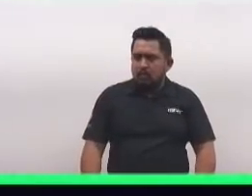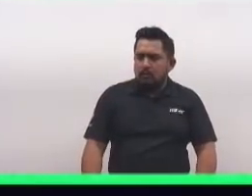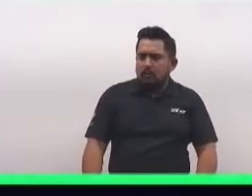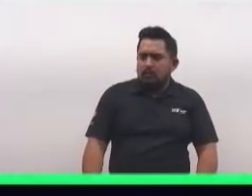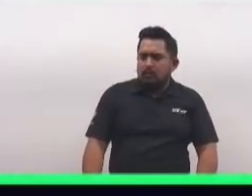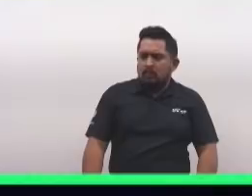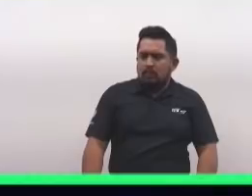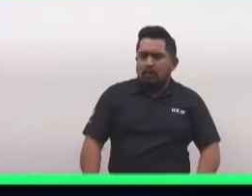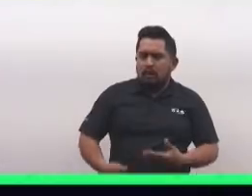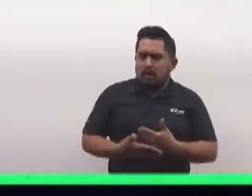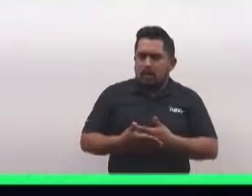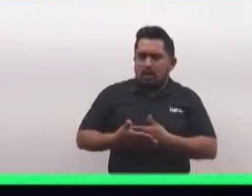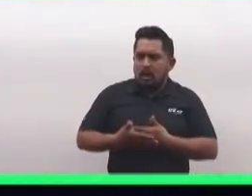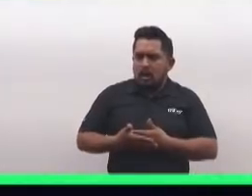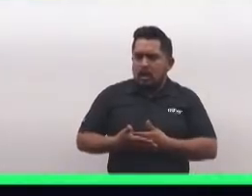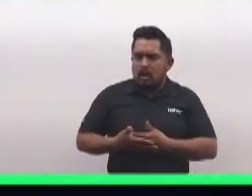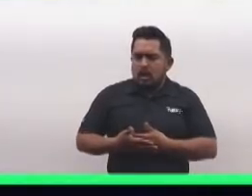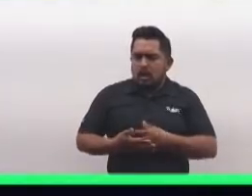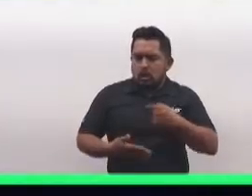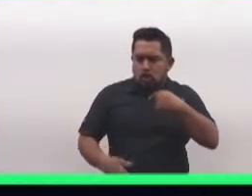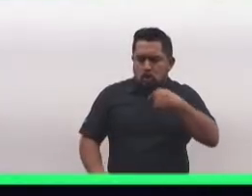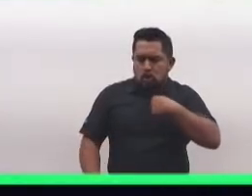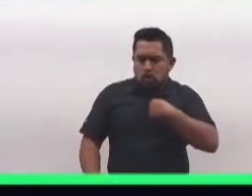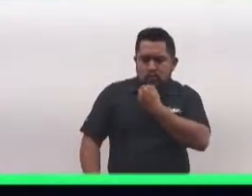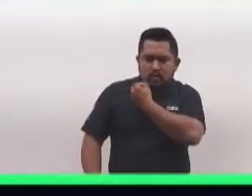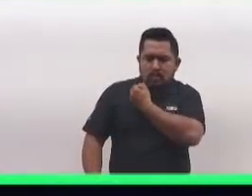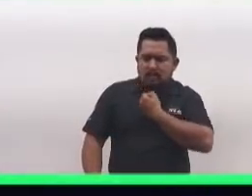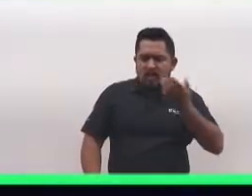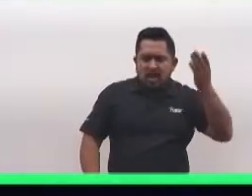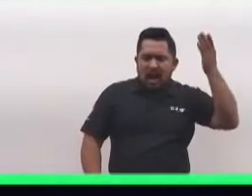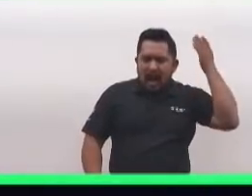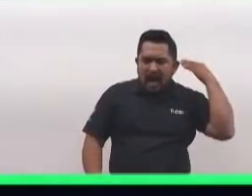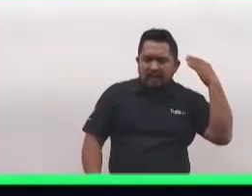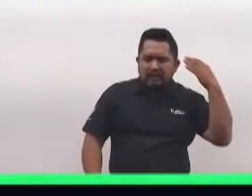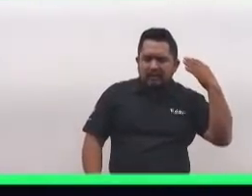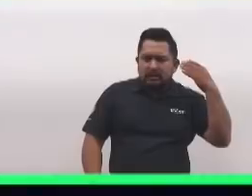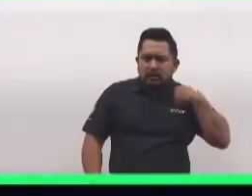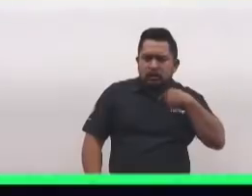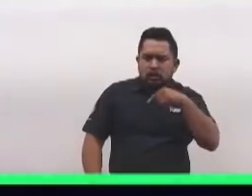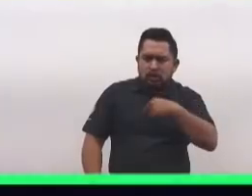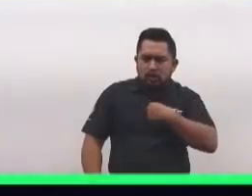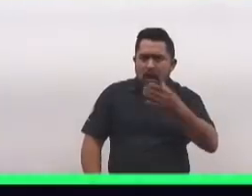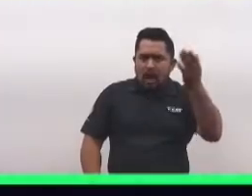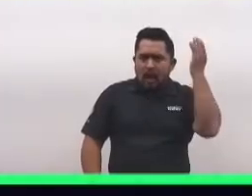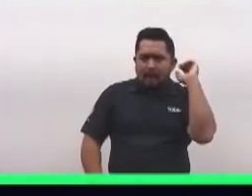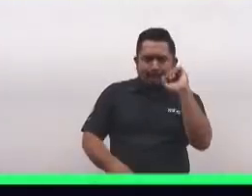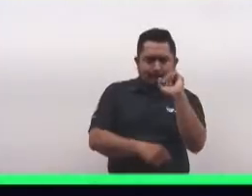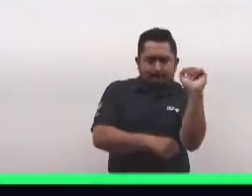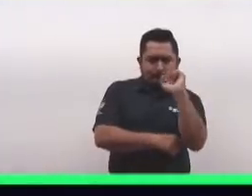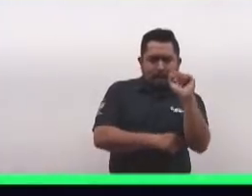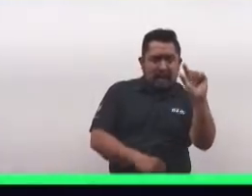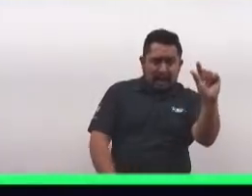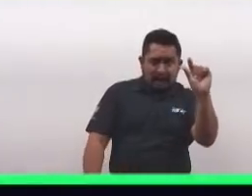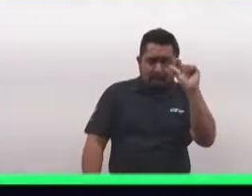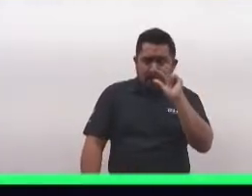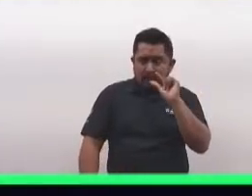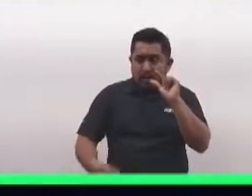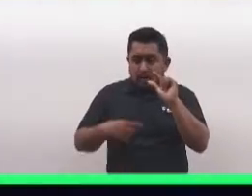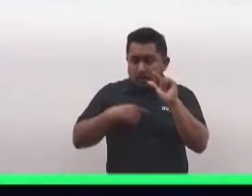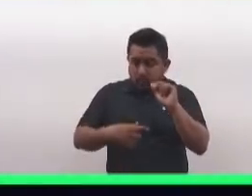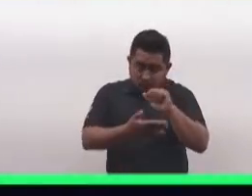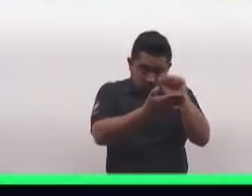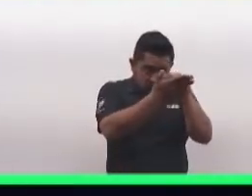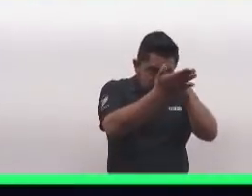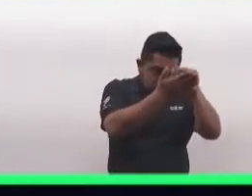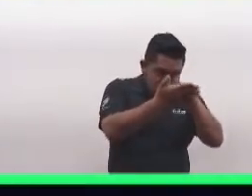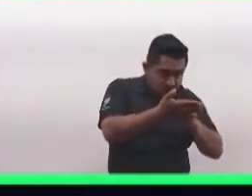dijo si tuviese sufrido lo que nosotros pasamos si nos prestaba en el carro había que lavarlo